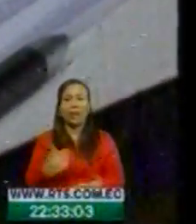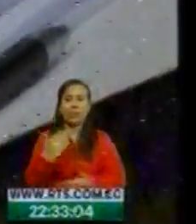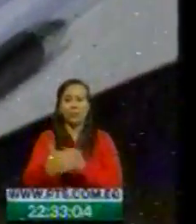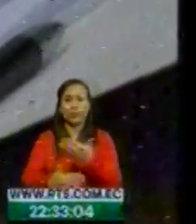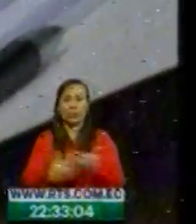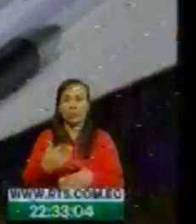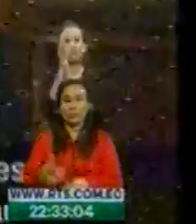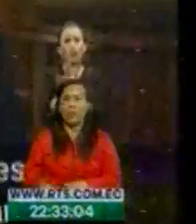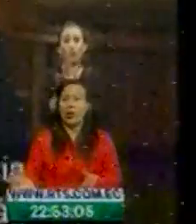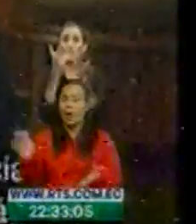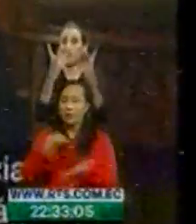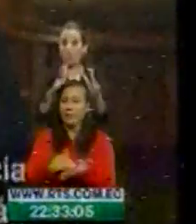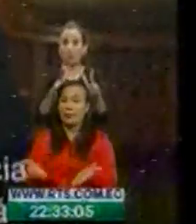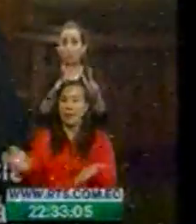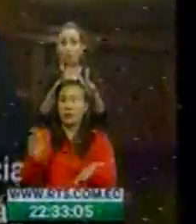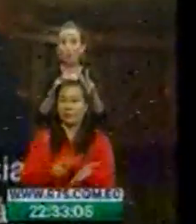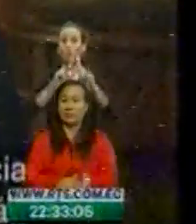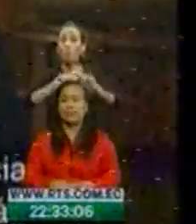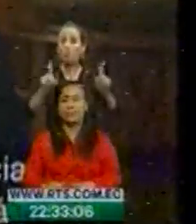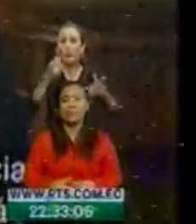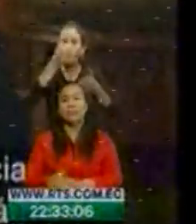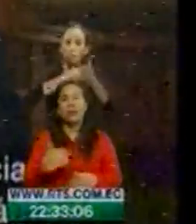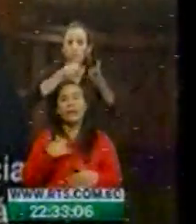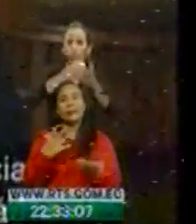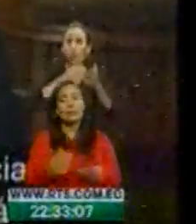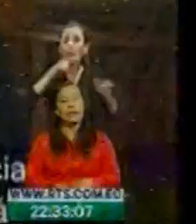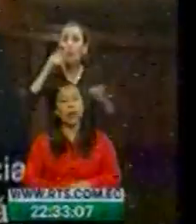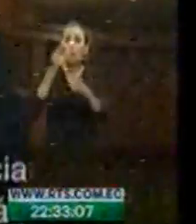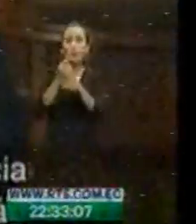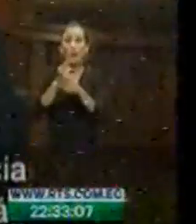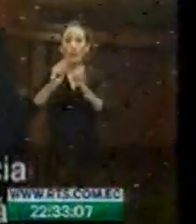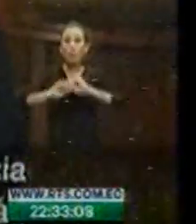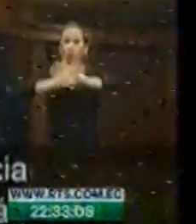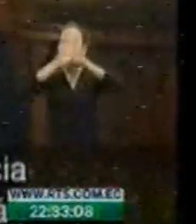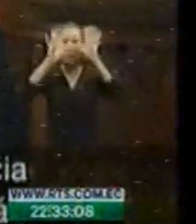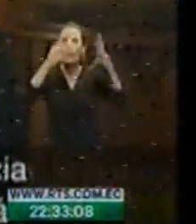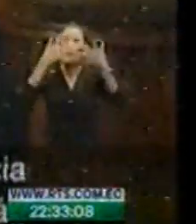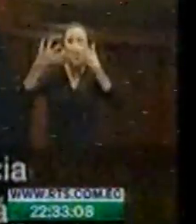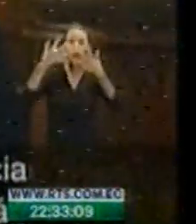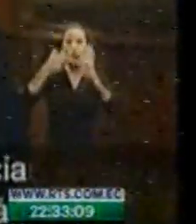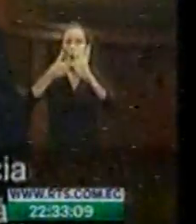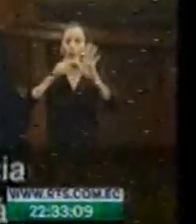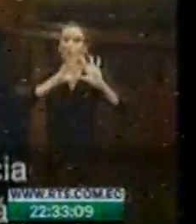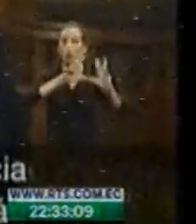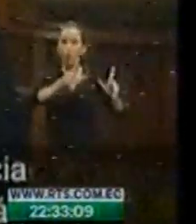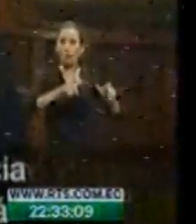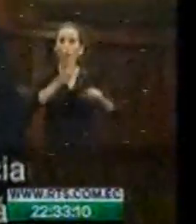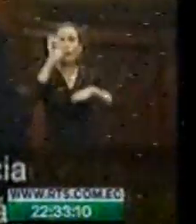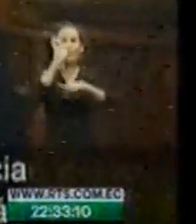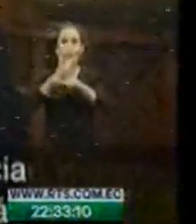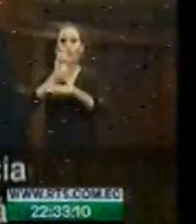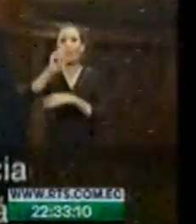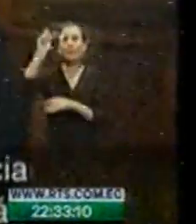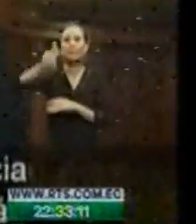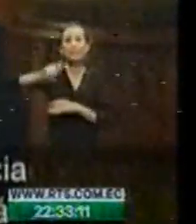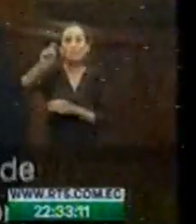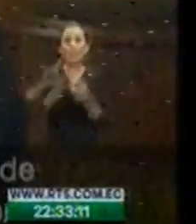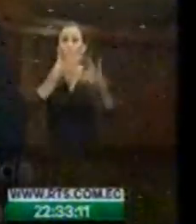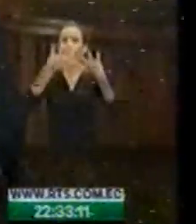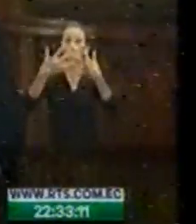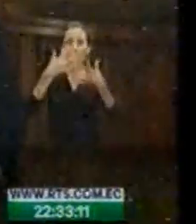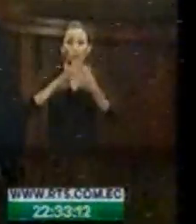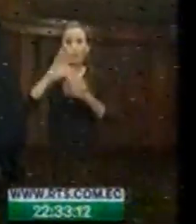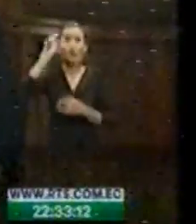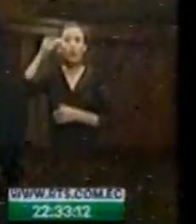de repetición. Para ganar la batalla de la decencia contra el robo, el país necesita leyes ágiles.